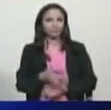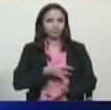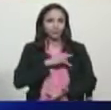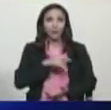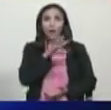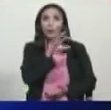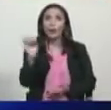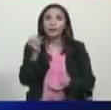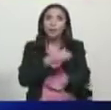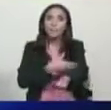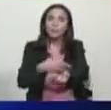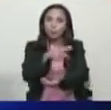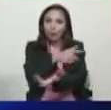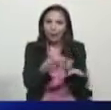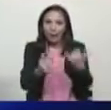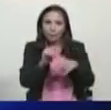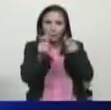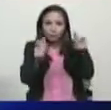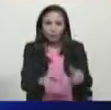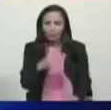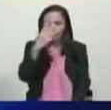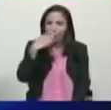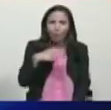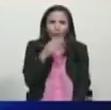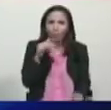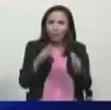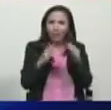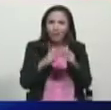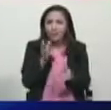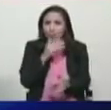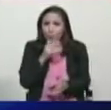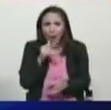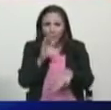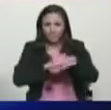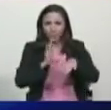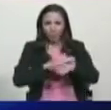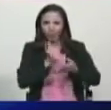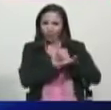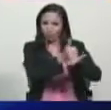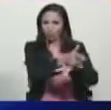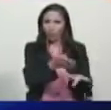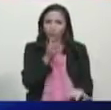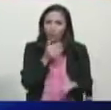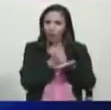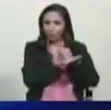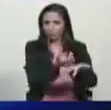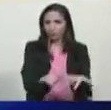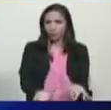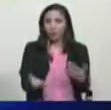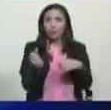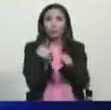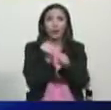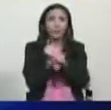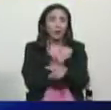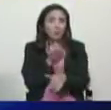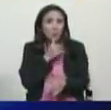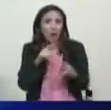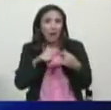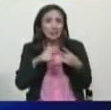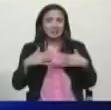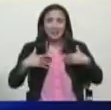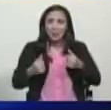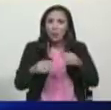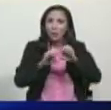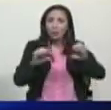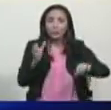de pobres que hay en Estados Unidos que no tienen vivienda, que no tienen trabajo, que no tienen educación, que no tienen salud, que no